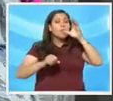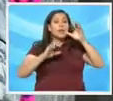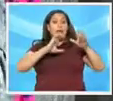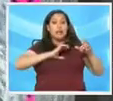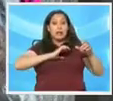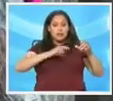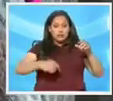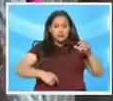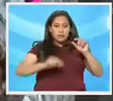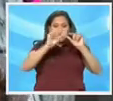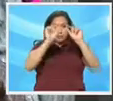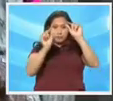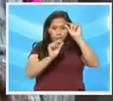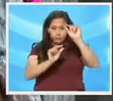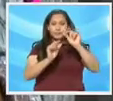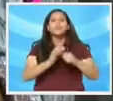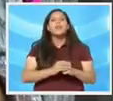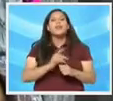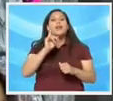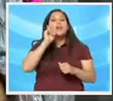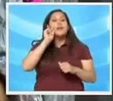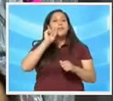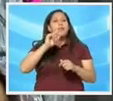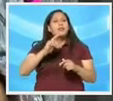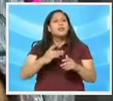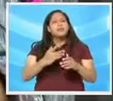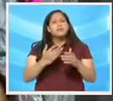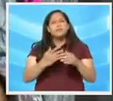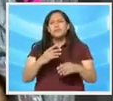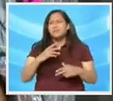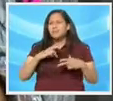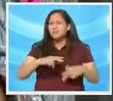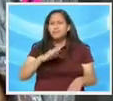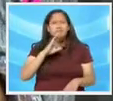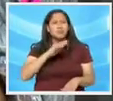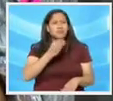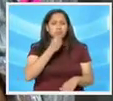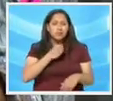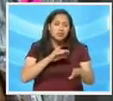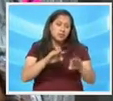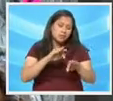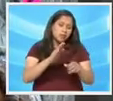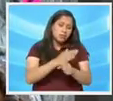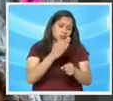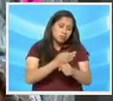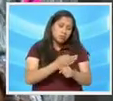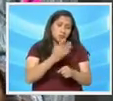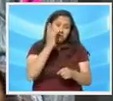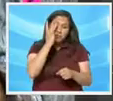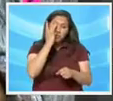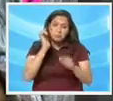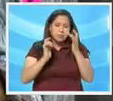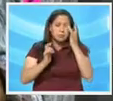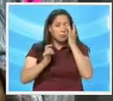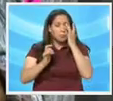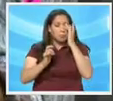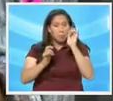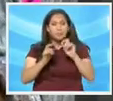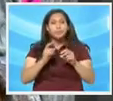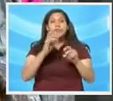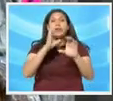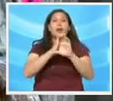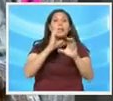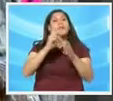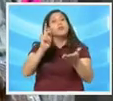intestino delgado. Pasa la mañana sintiéndose infeliz, trabajando un poquito y quitándose las legañas. Se va de bruces en el camión